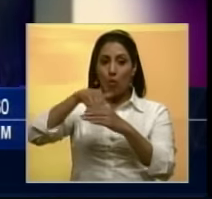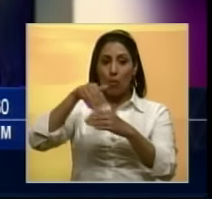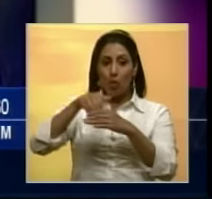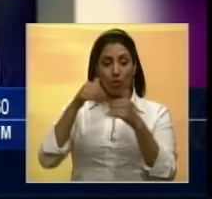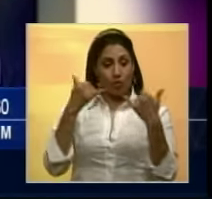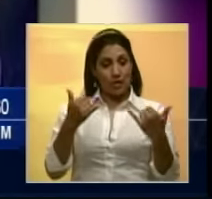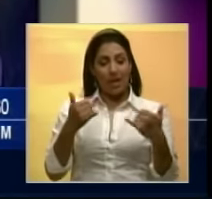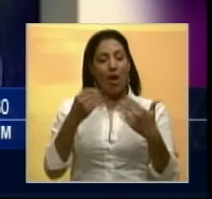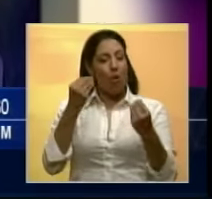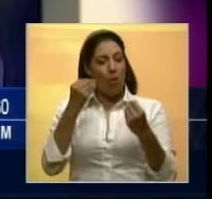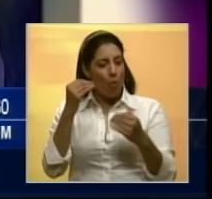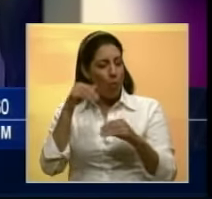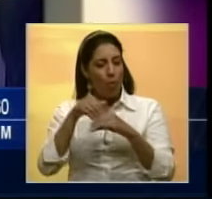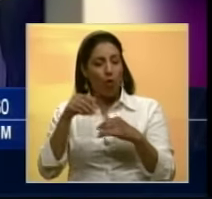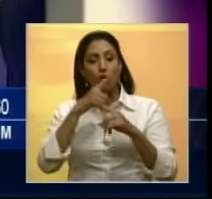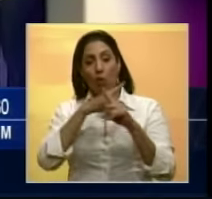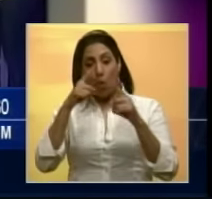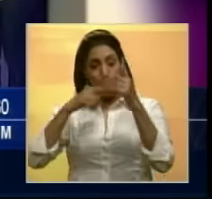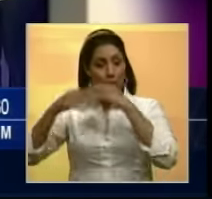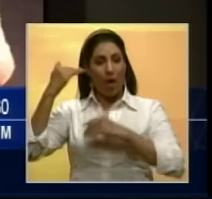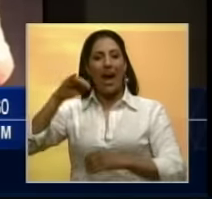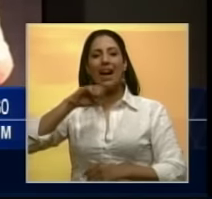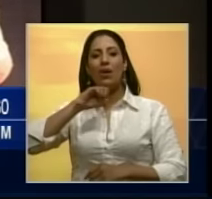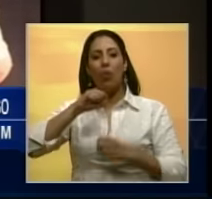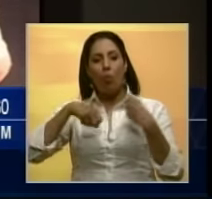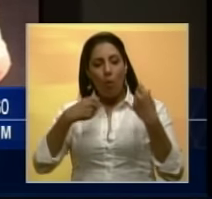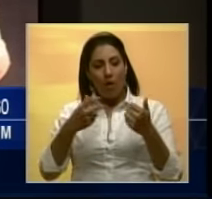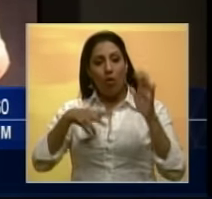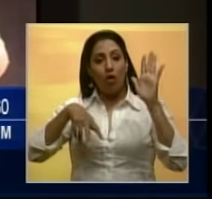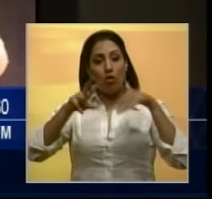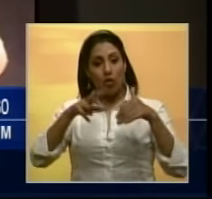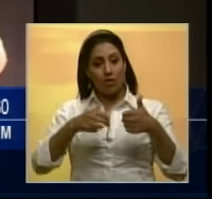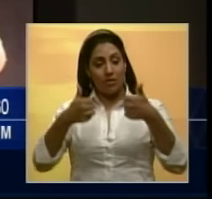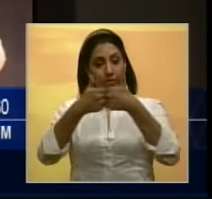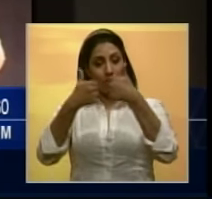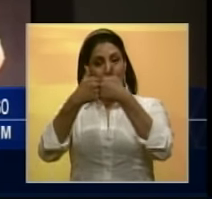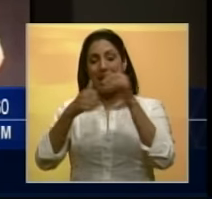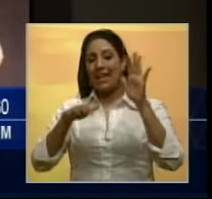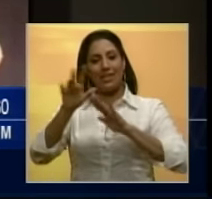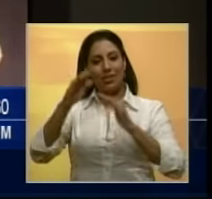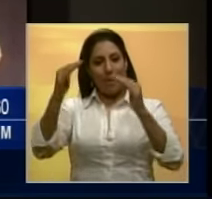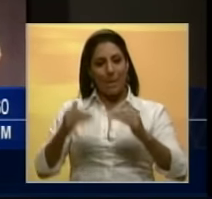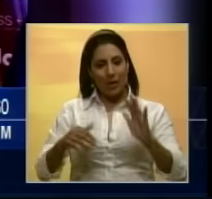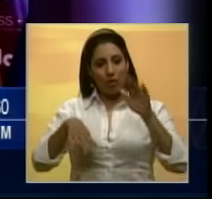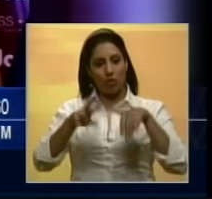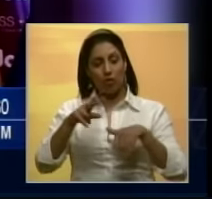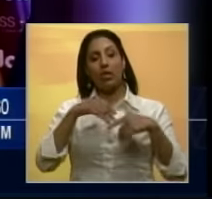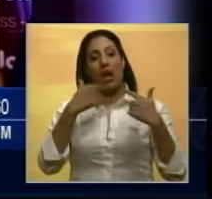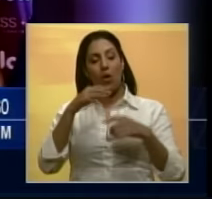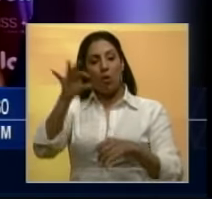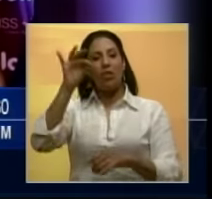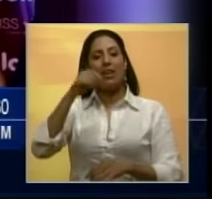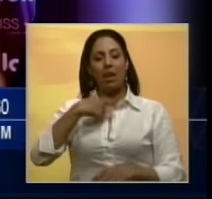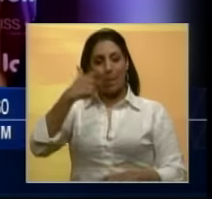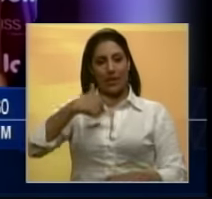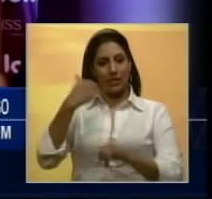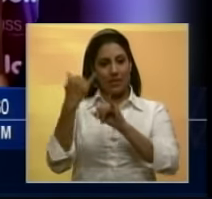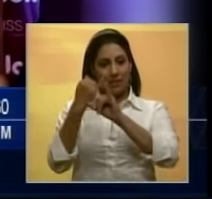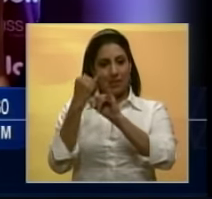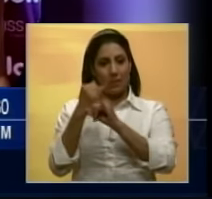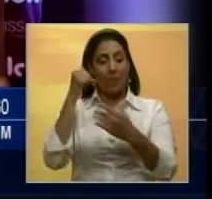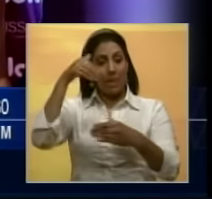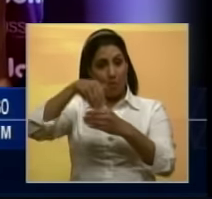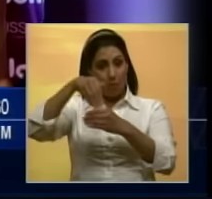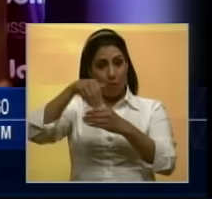desde ya. A diferencia de otros años, se elegirán 12 finalistas en vez de 15, y una de ellas será elegida por el público vía internet.